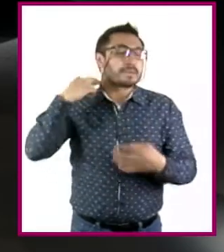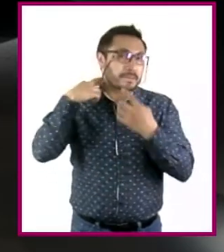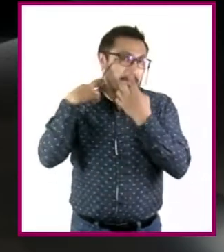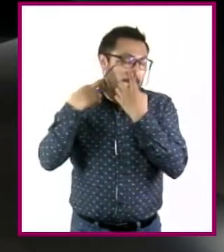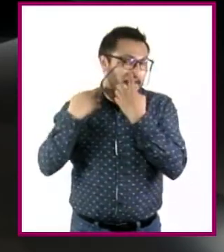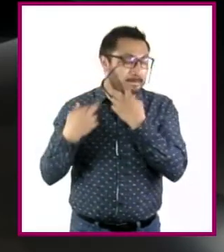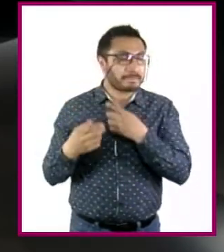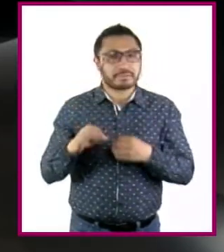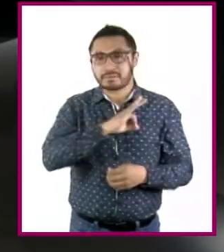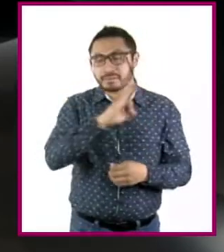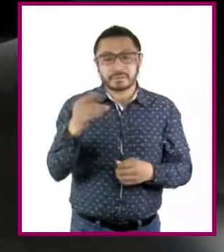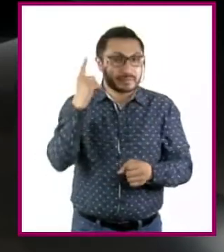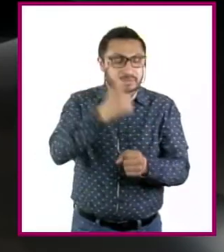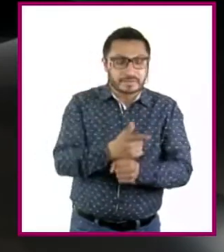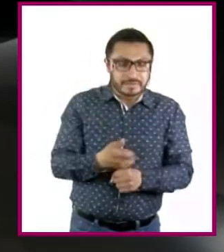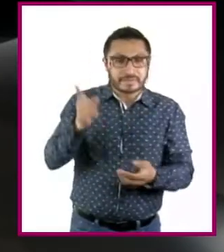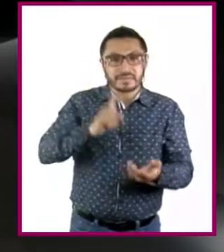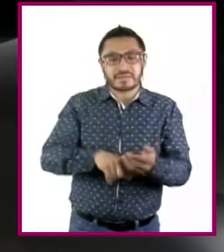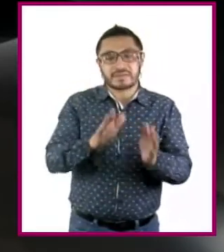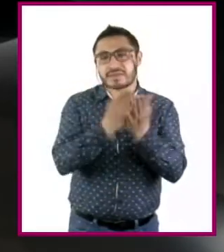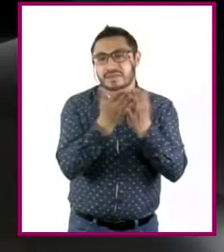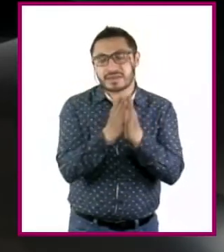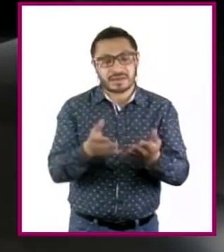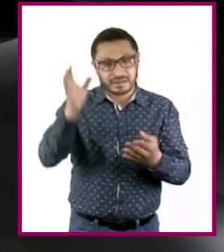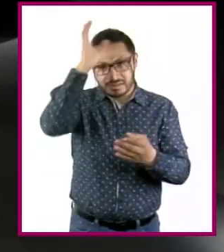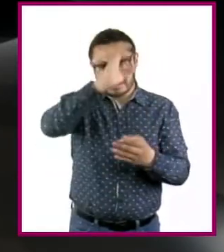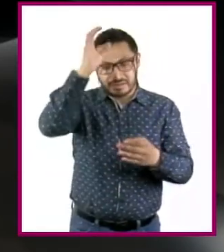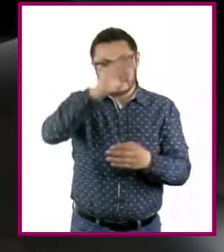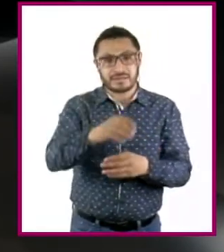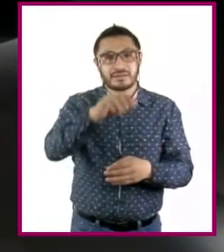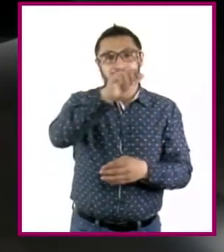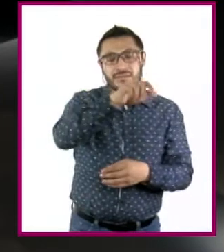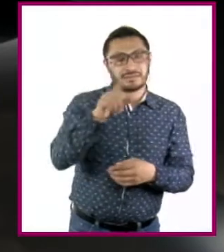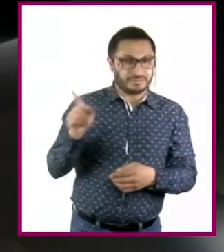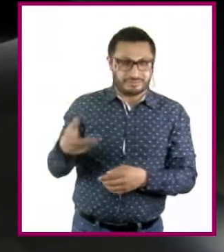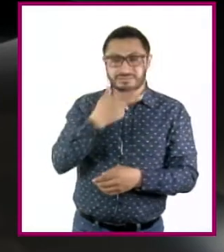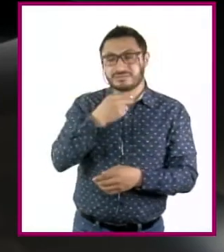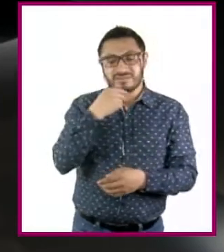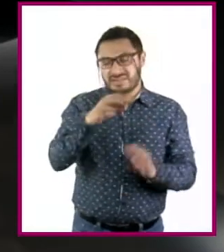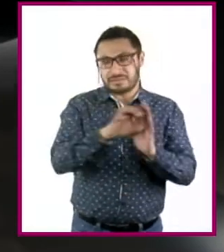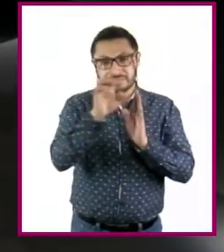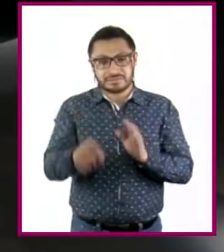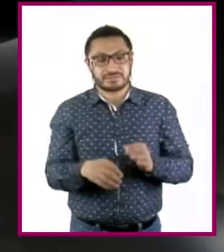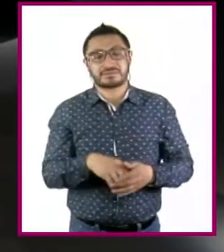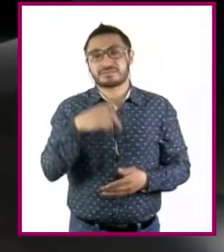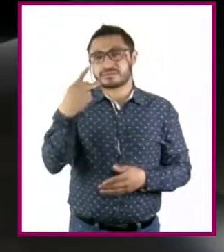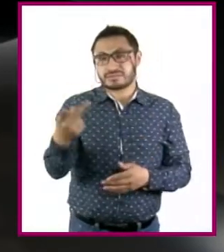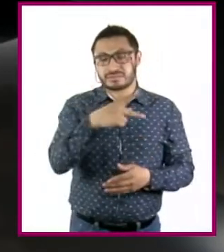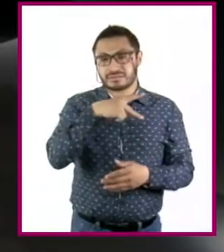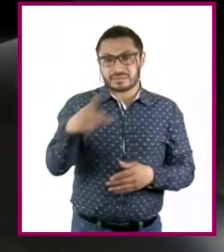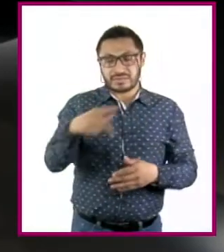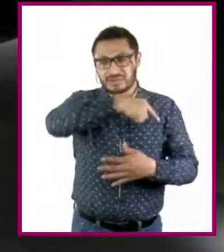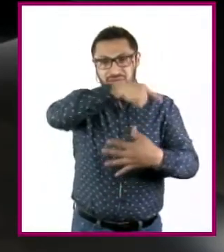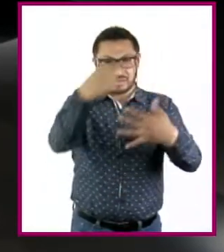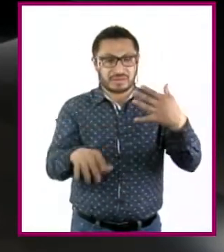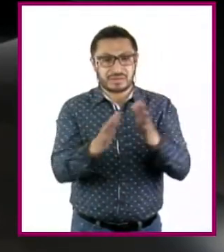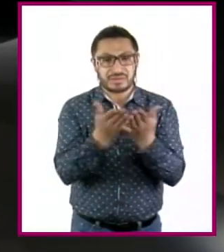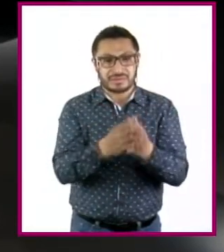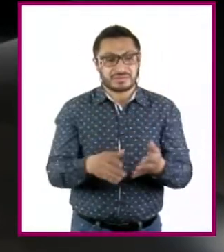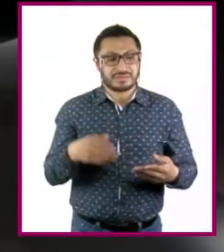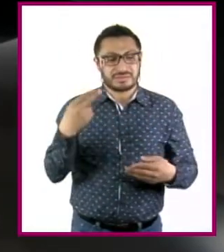podemos encontrar en varios de los libros de ciencia ficción de Asimov, como por ejemplo su colección de relatos titulada